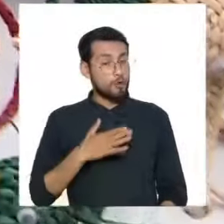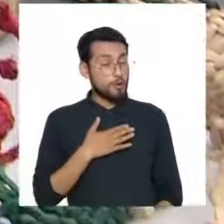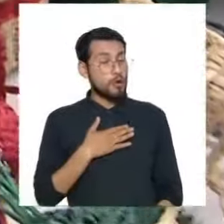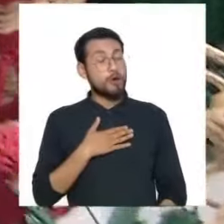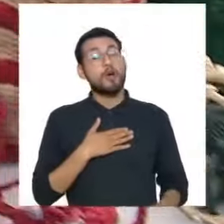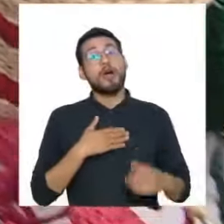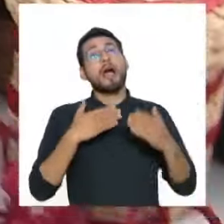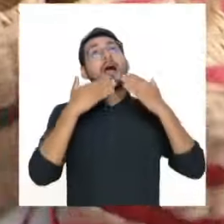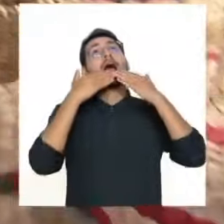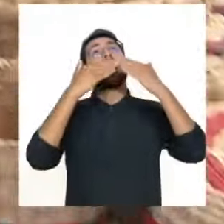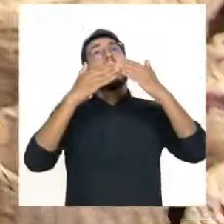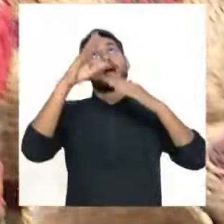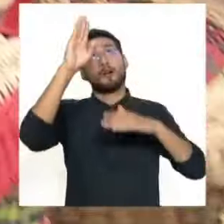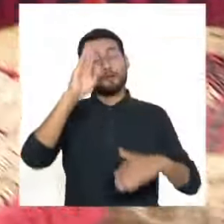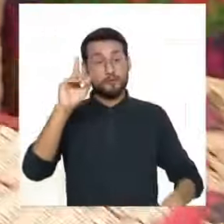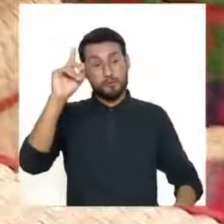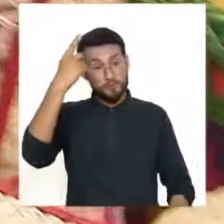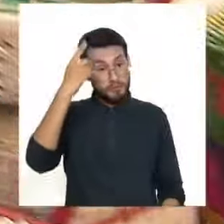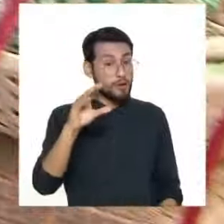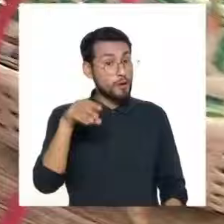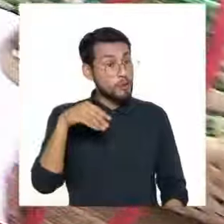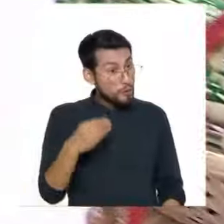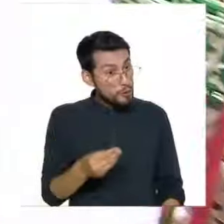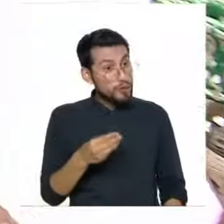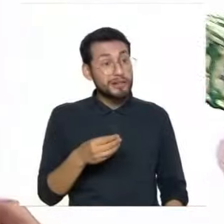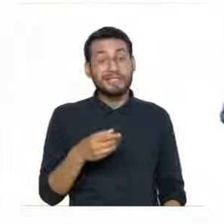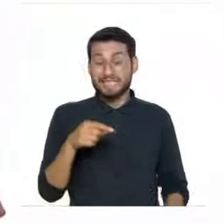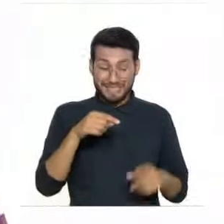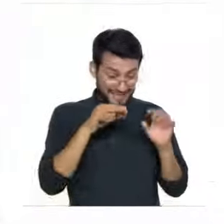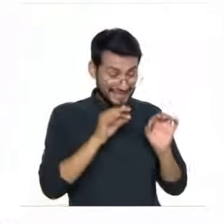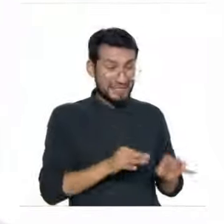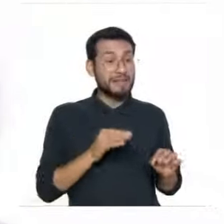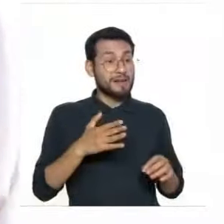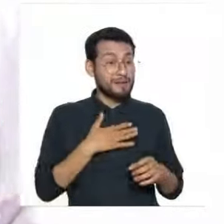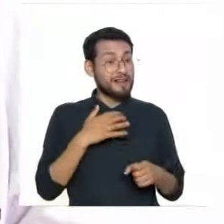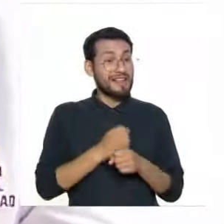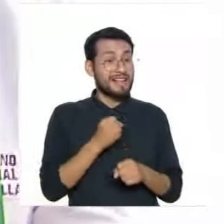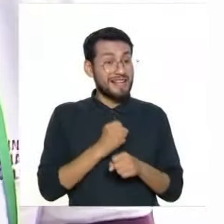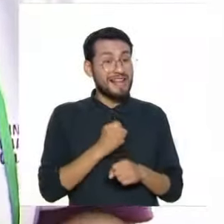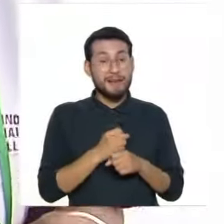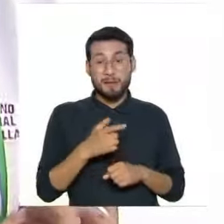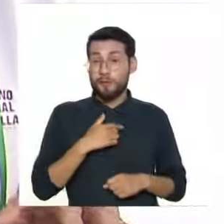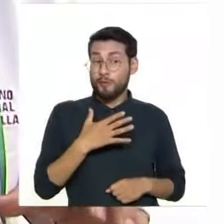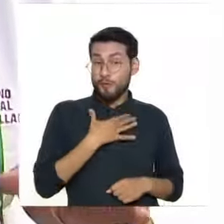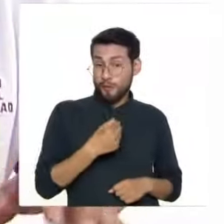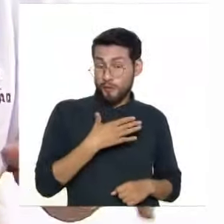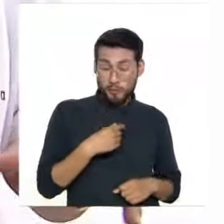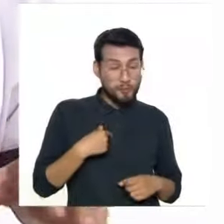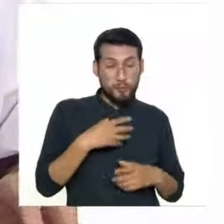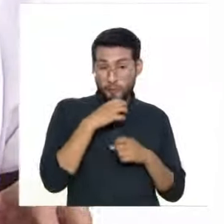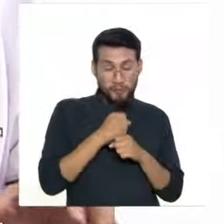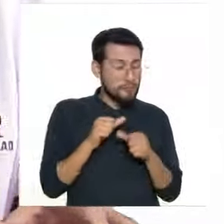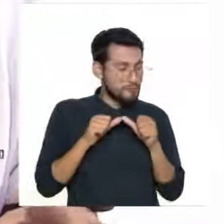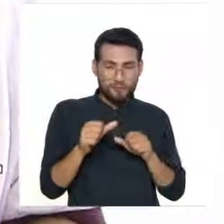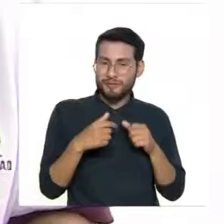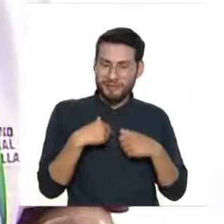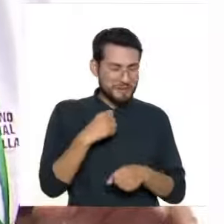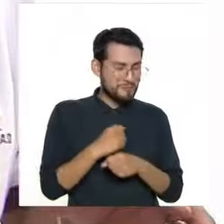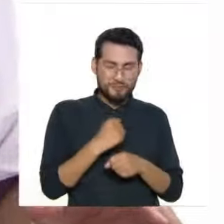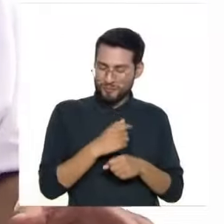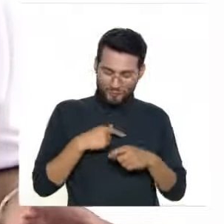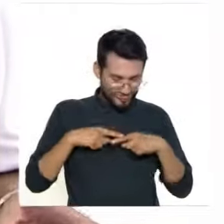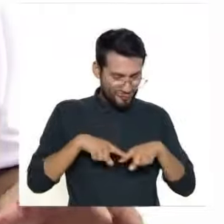gracias a Dios primero porque sobre esto estoy yo trabajando con mi edad que yo tengo sigo trabajando sigo